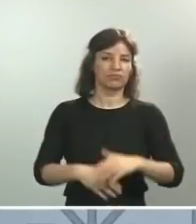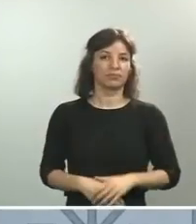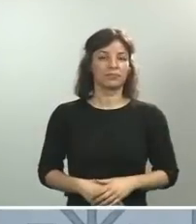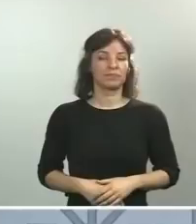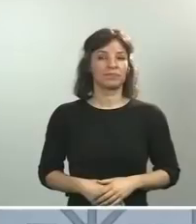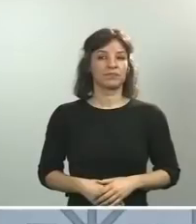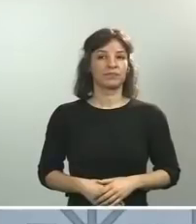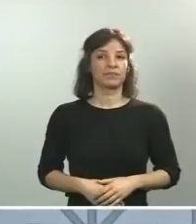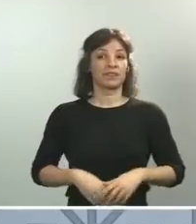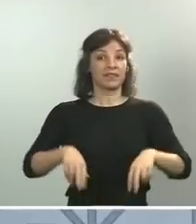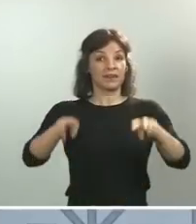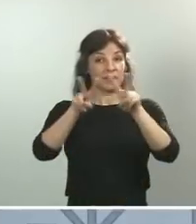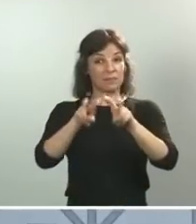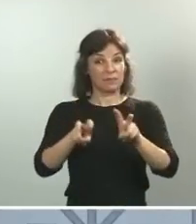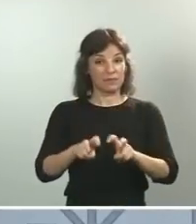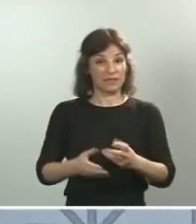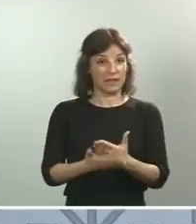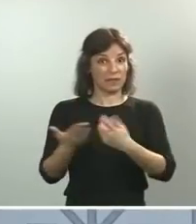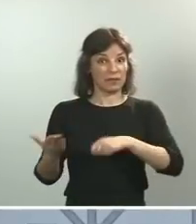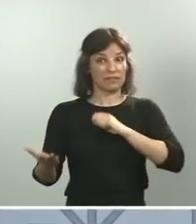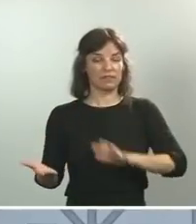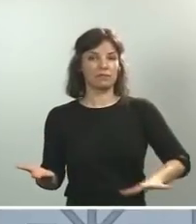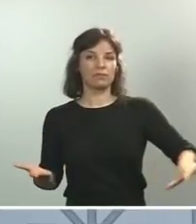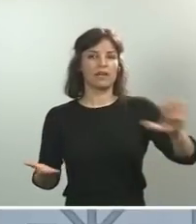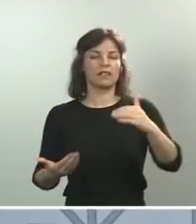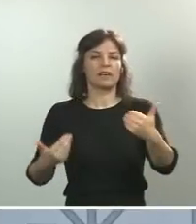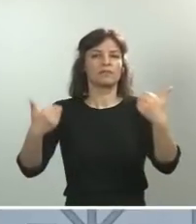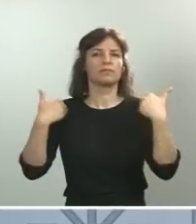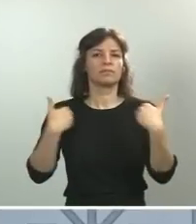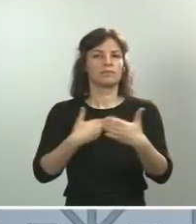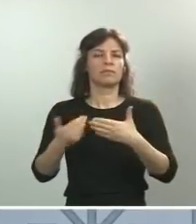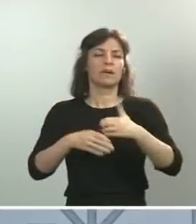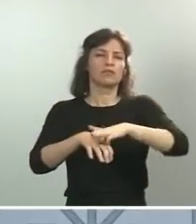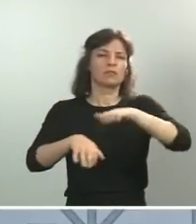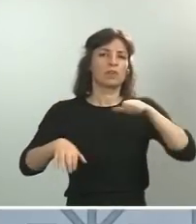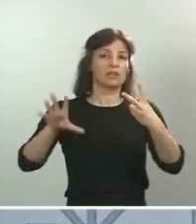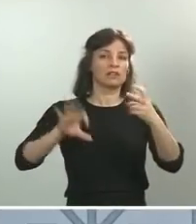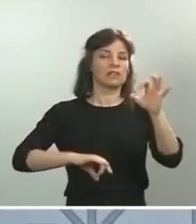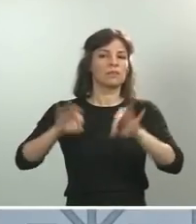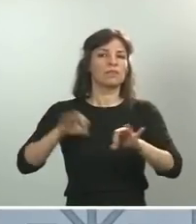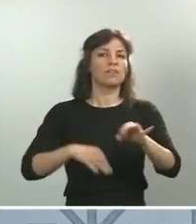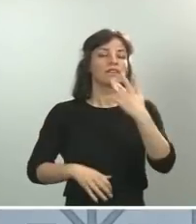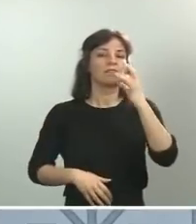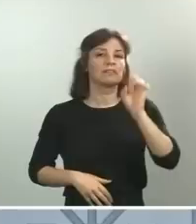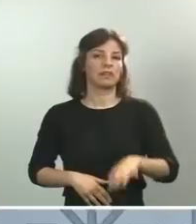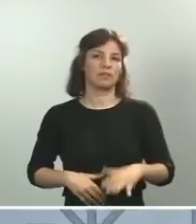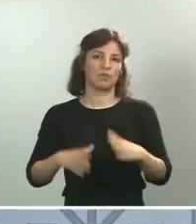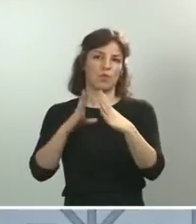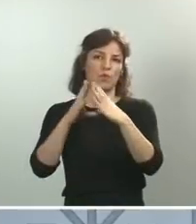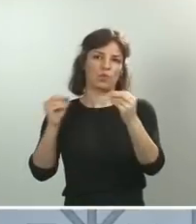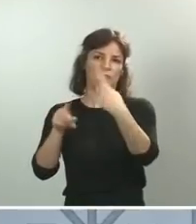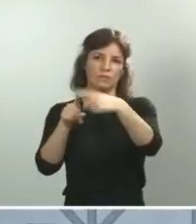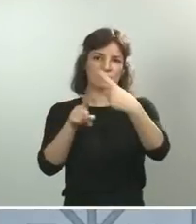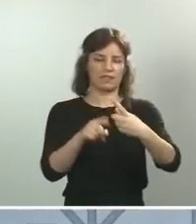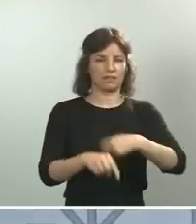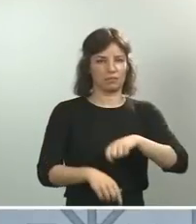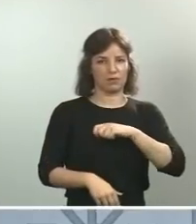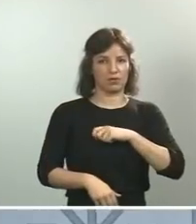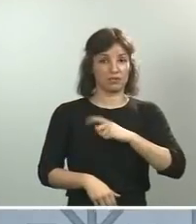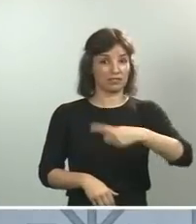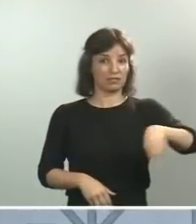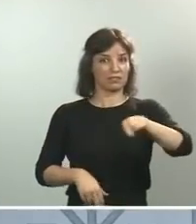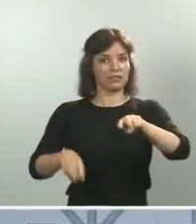investigación que se hace en este país. Y esos cientos de proyectos que están realizando, que se han puesto en marcha,